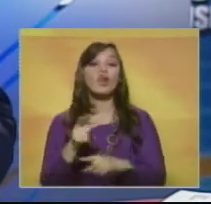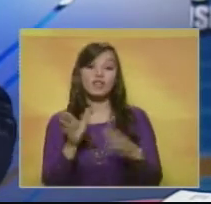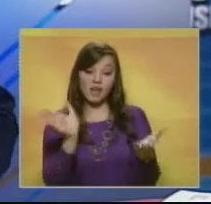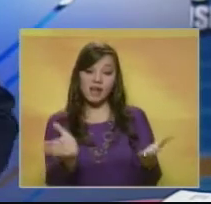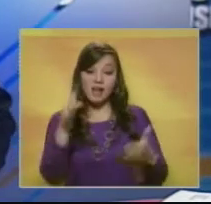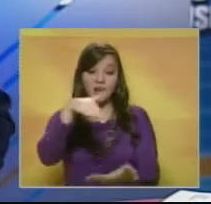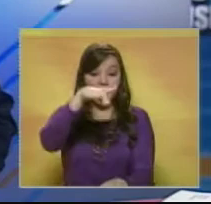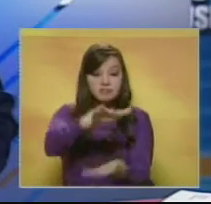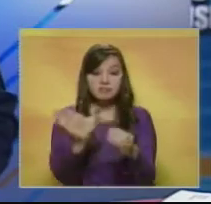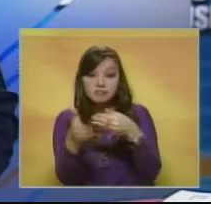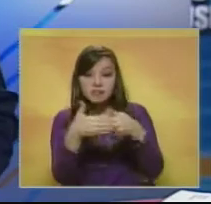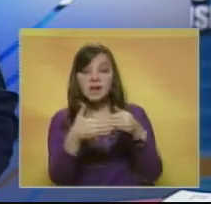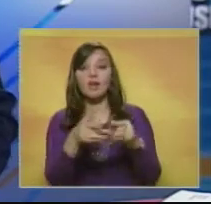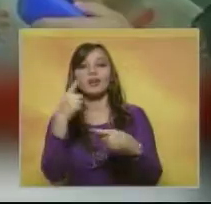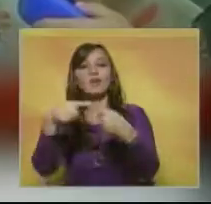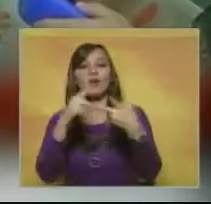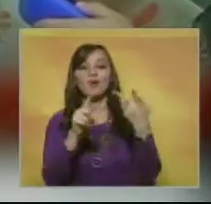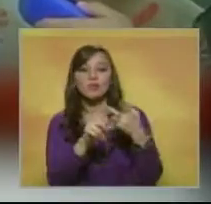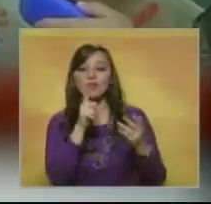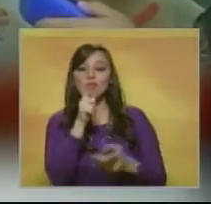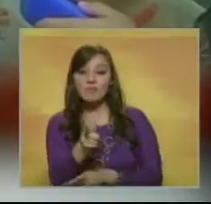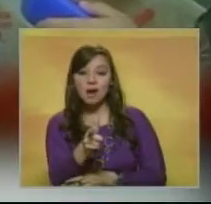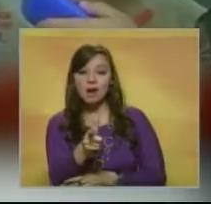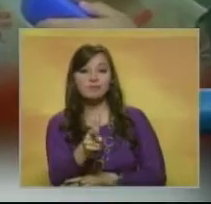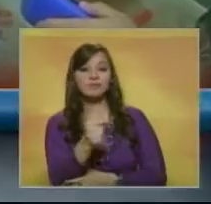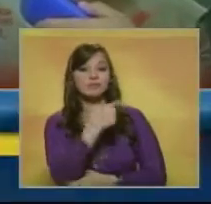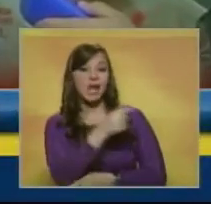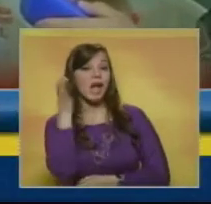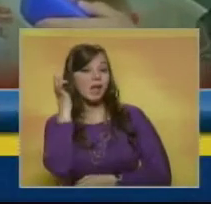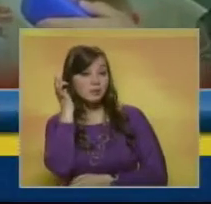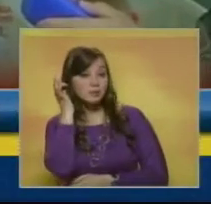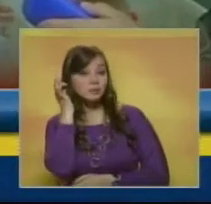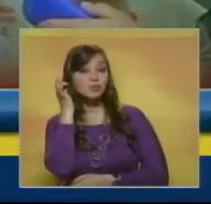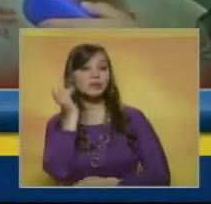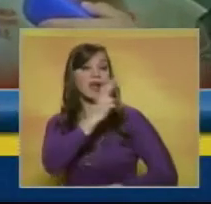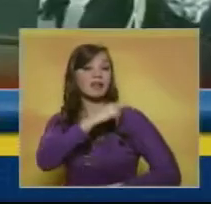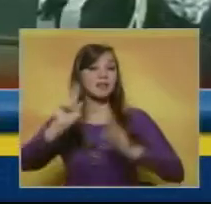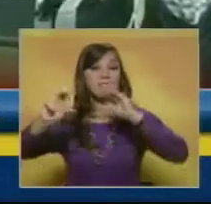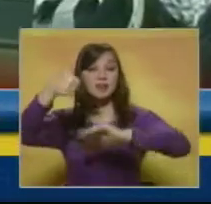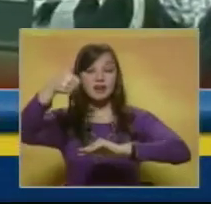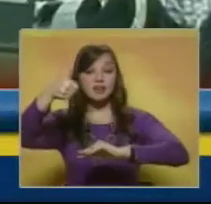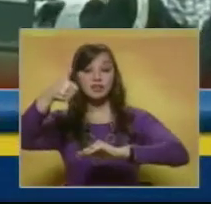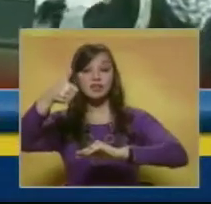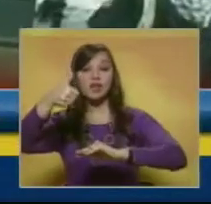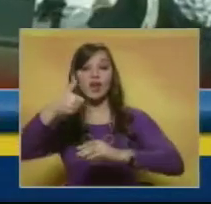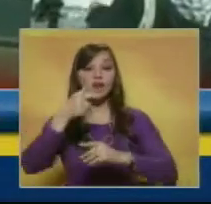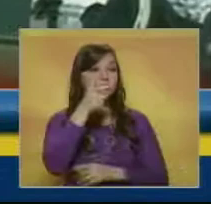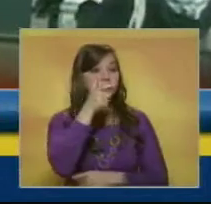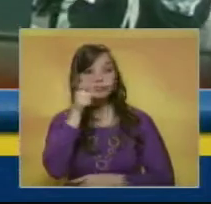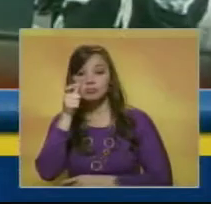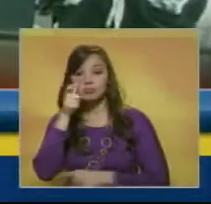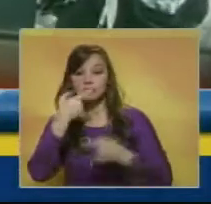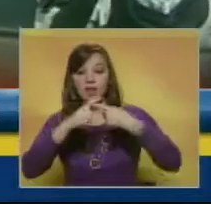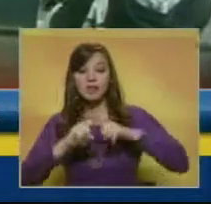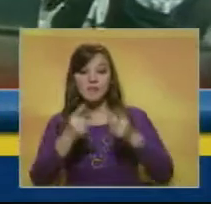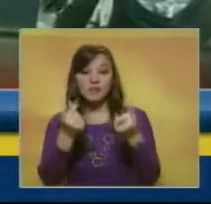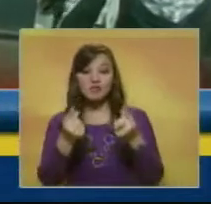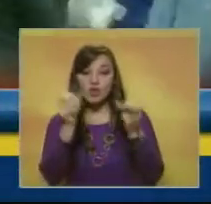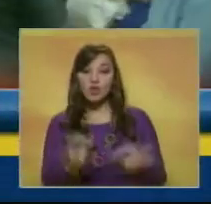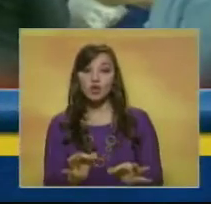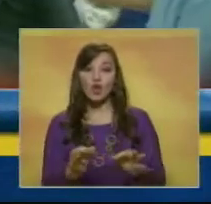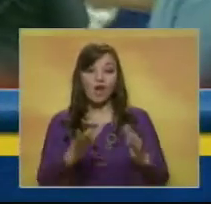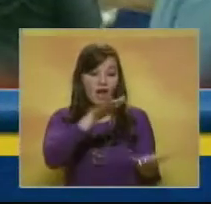cajas cerradas y productos vencidos. Vici Homir Dagosto, directora regional de Precios Justos, detalló que de 14